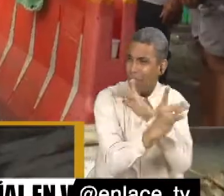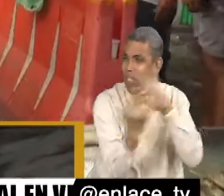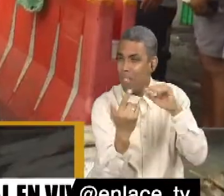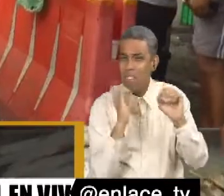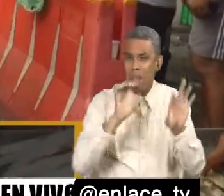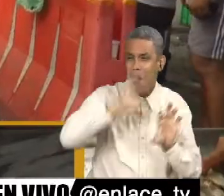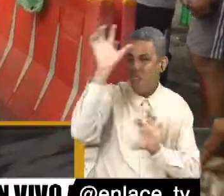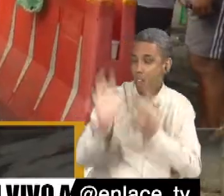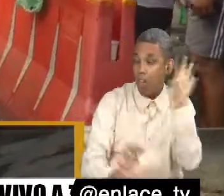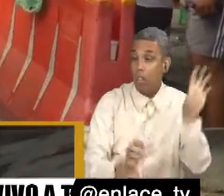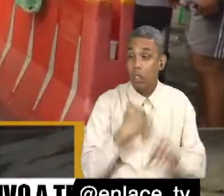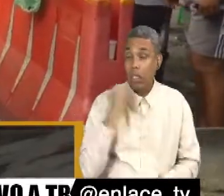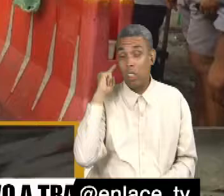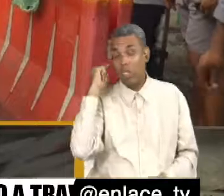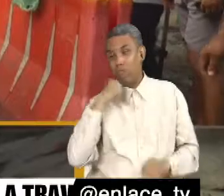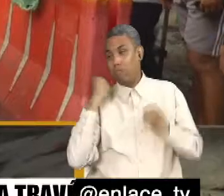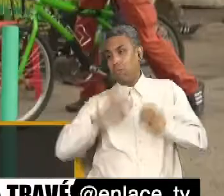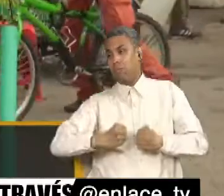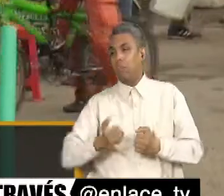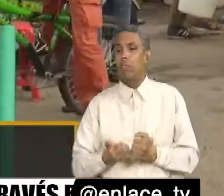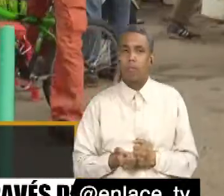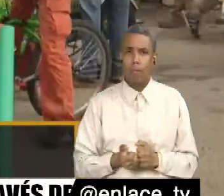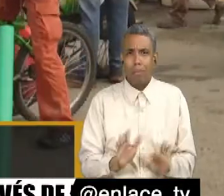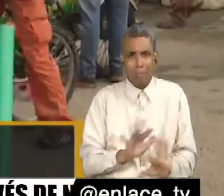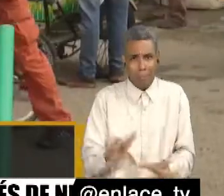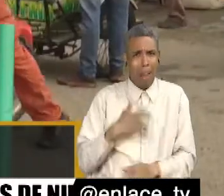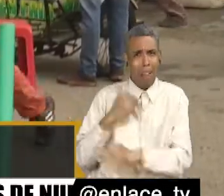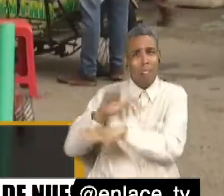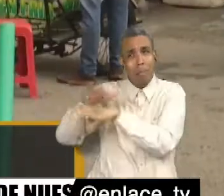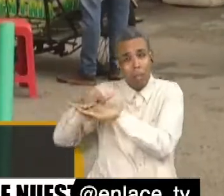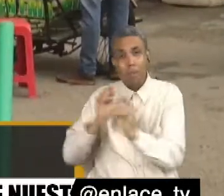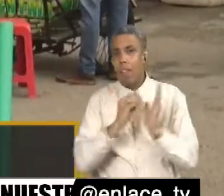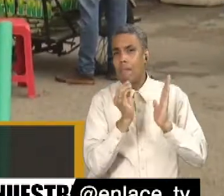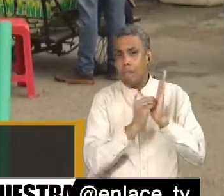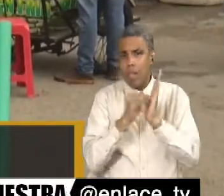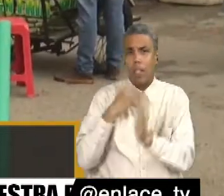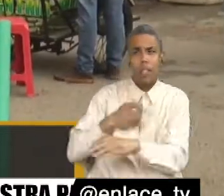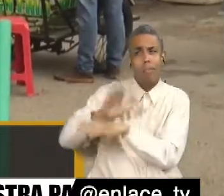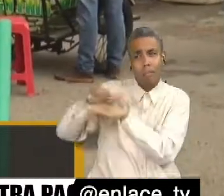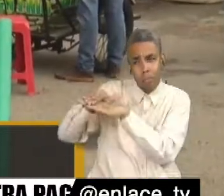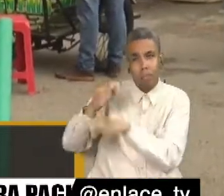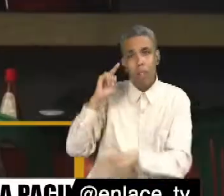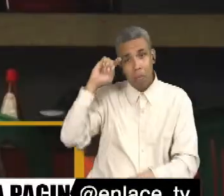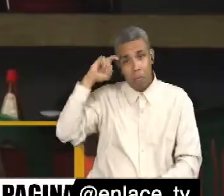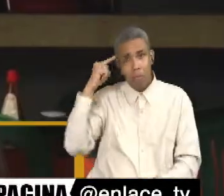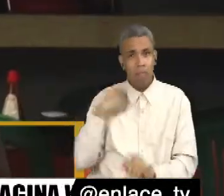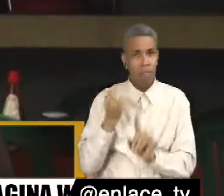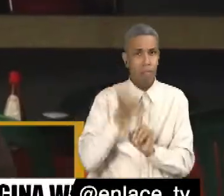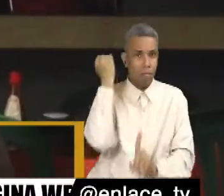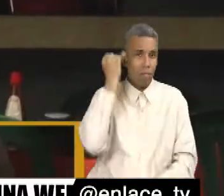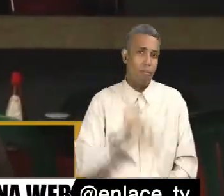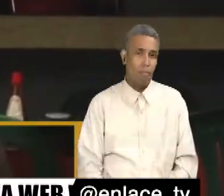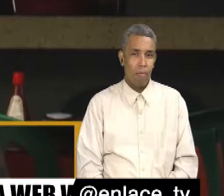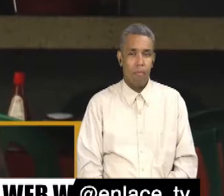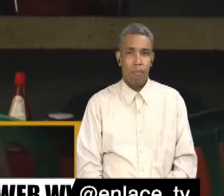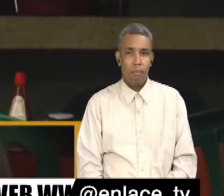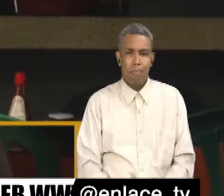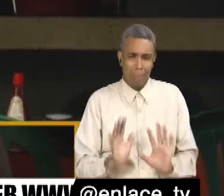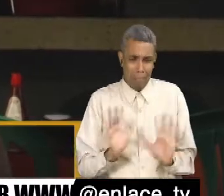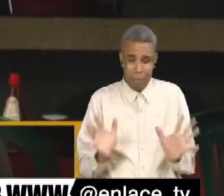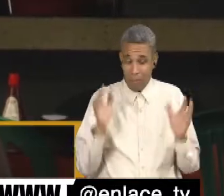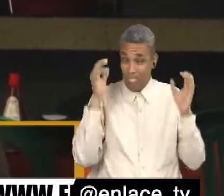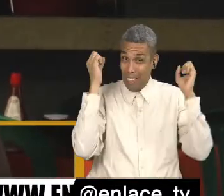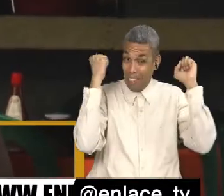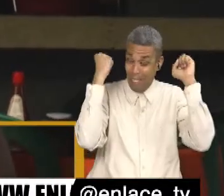comerciantes aseguran que son varias las veces que han acudido ante los despachos oficiales sin obtener todavía una respuesta. Nosotros estamos totalmente desesperados